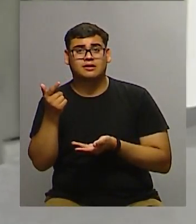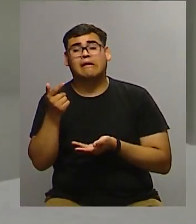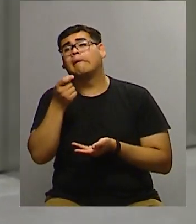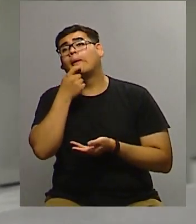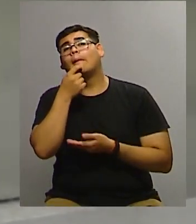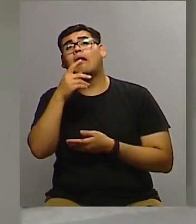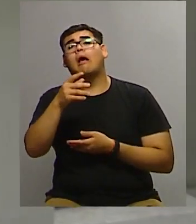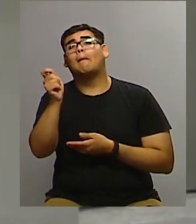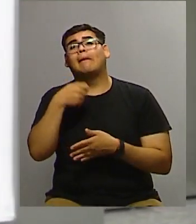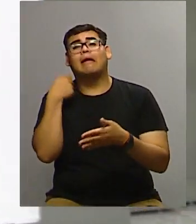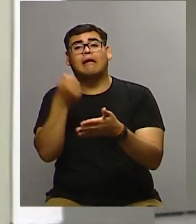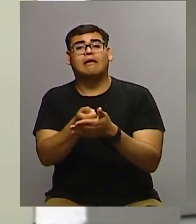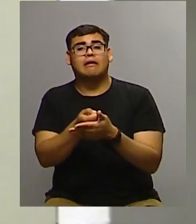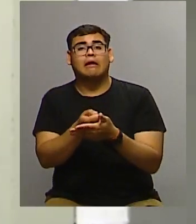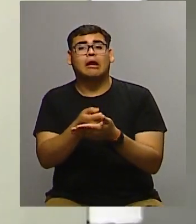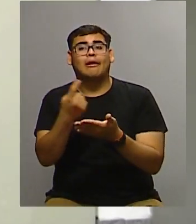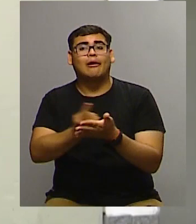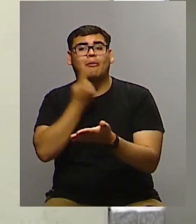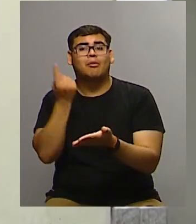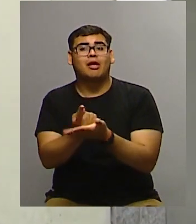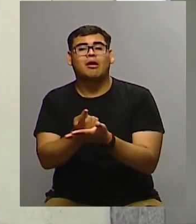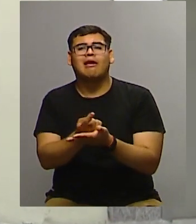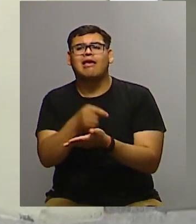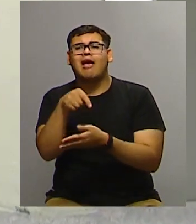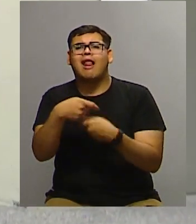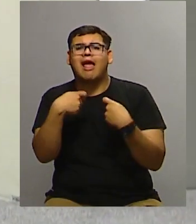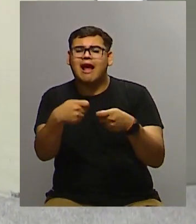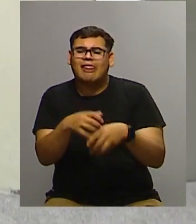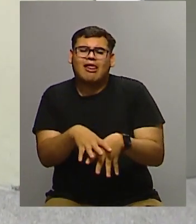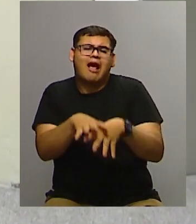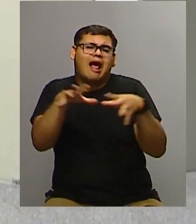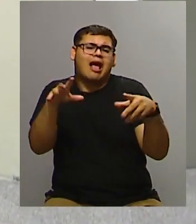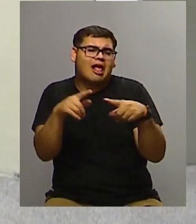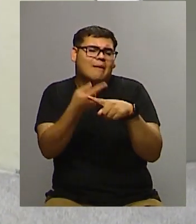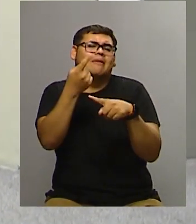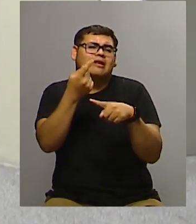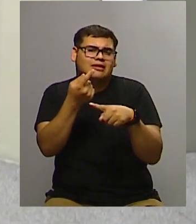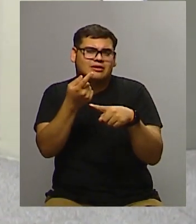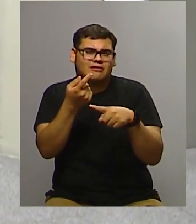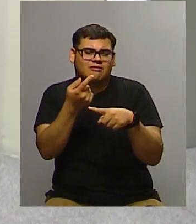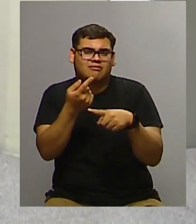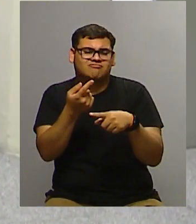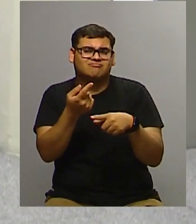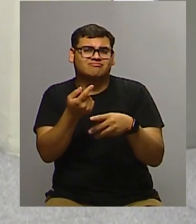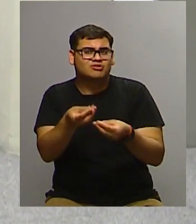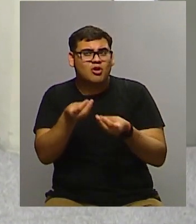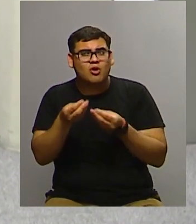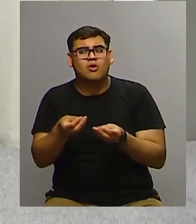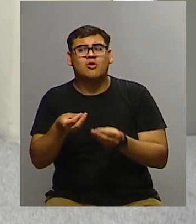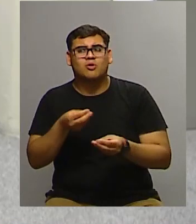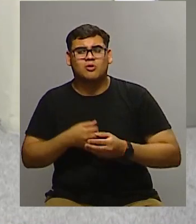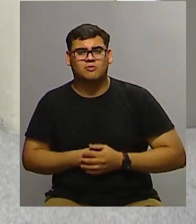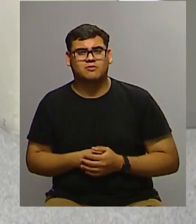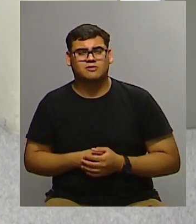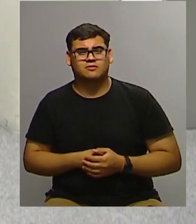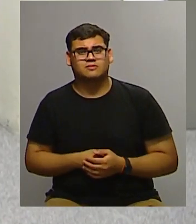el mes y vamos a generar un gran gasto político, un gran gasto de elecciones. Bueno,